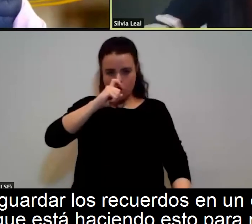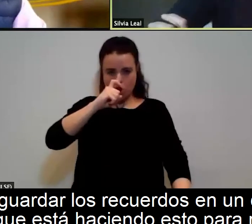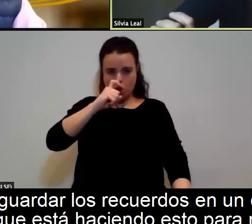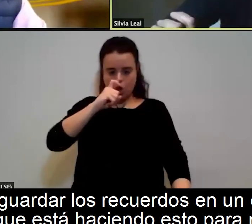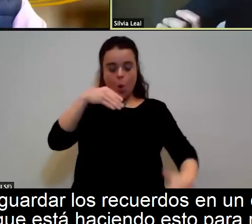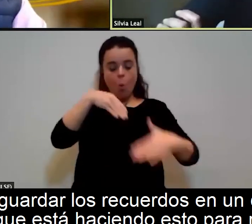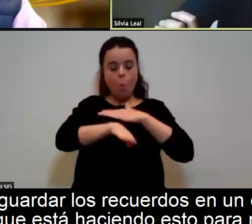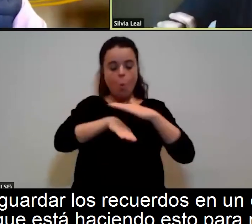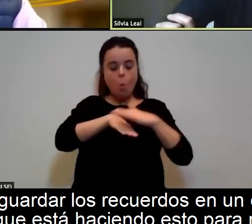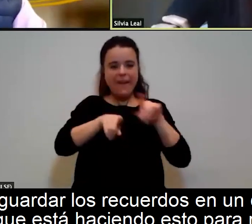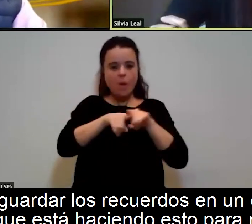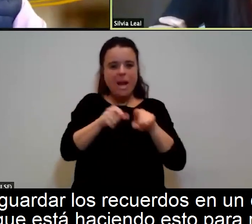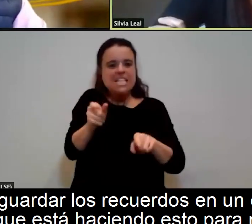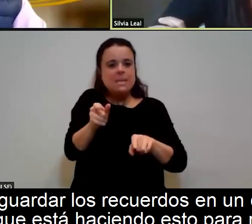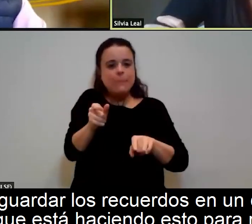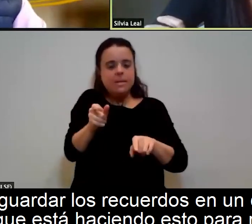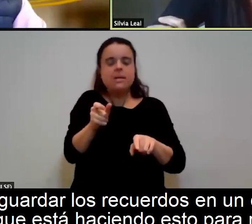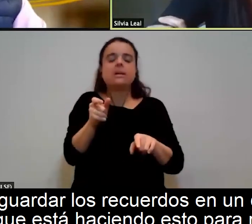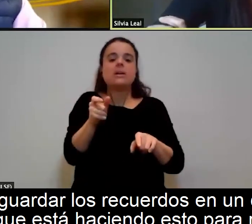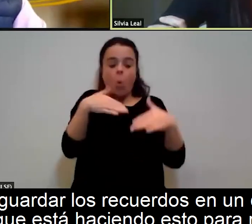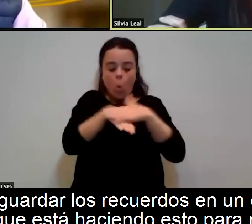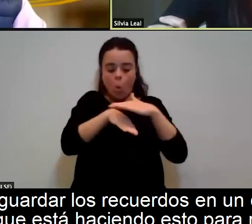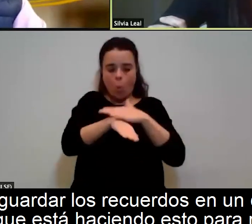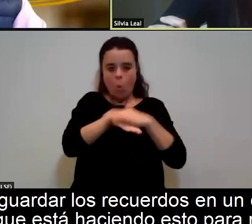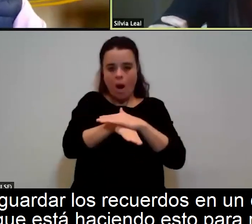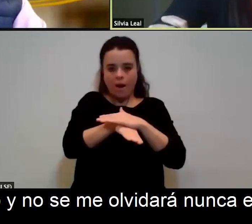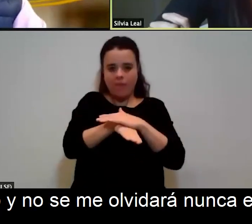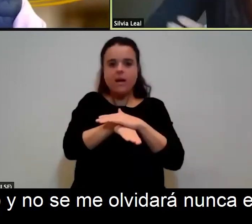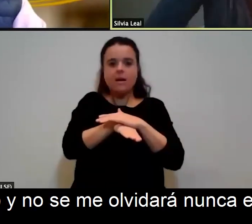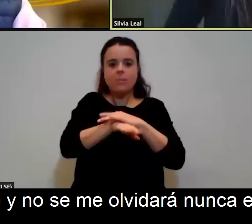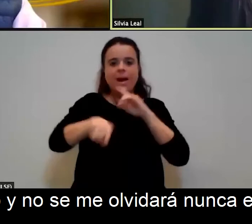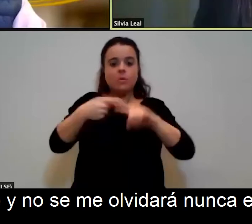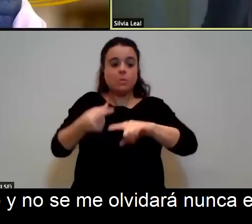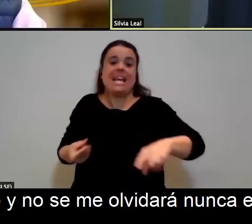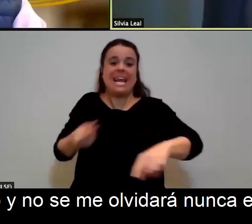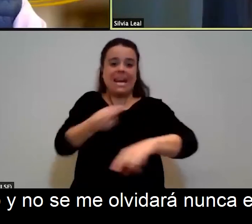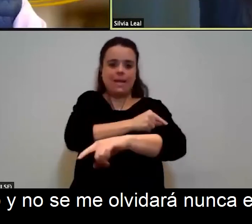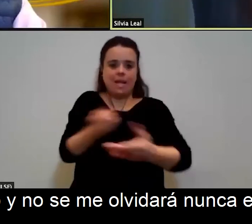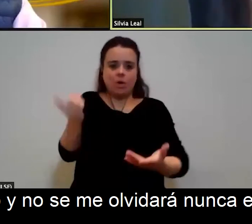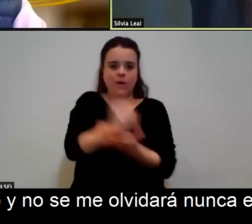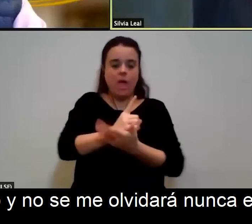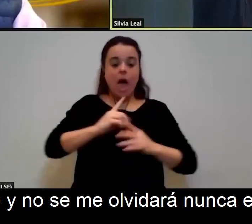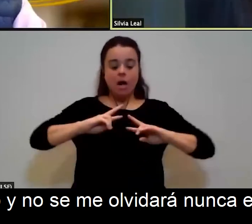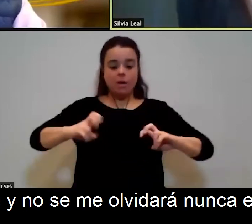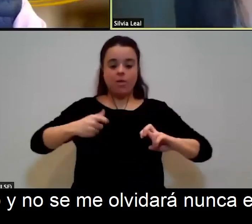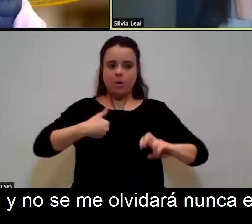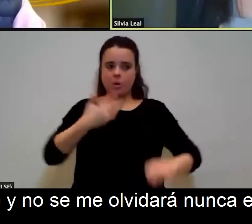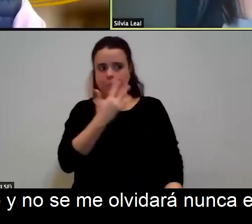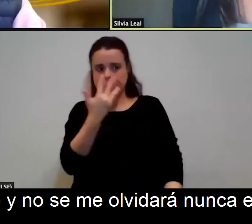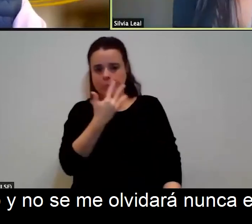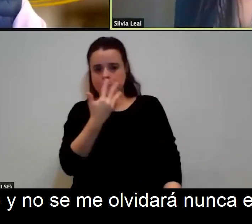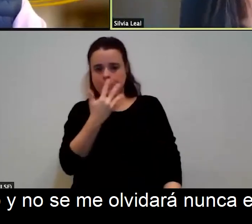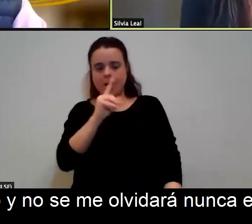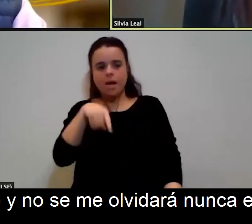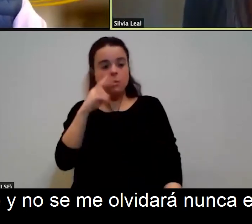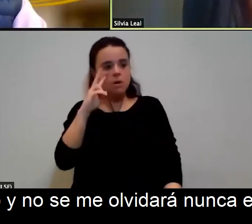que estuve con la persona que está haciendo esto, y para después reimplantarlo. Pues este proyecto me costaba verlo y el día que lo vi, bueno, pues la verdad